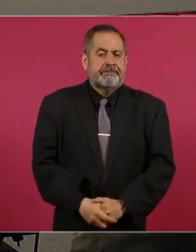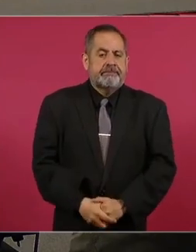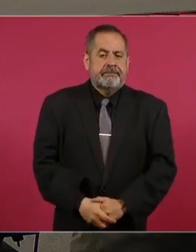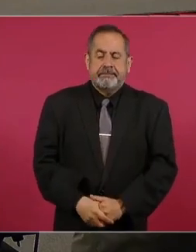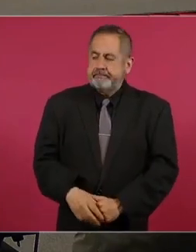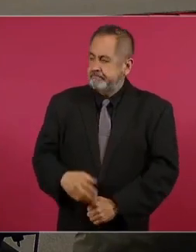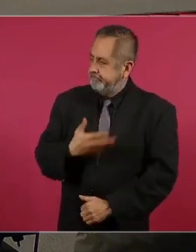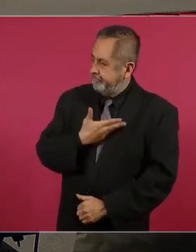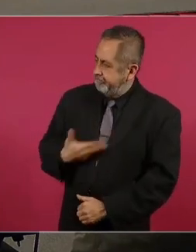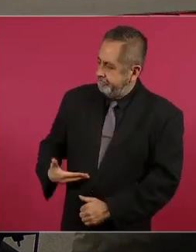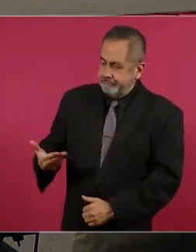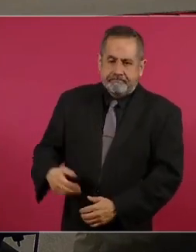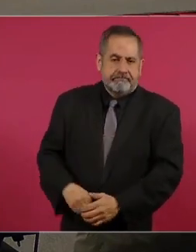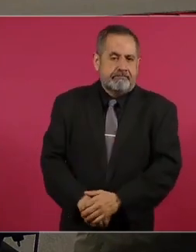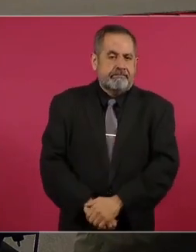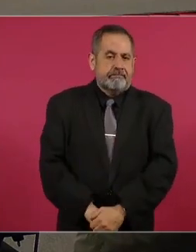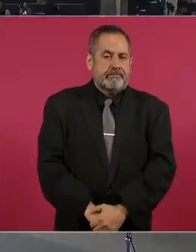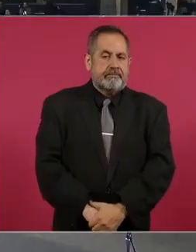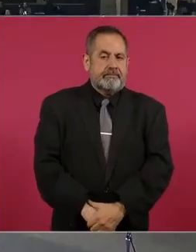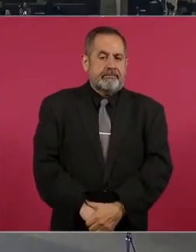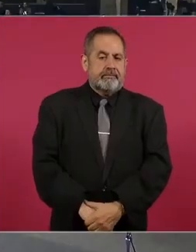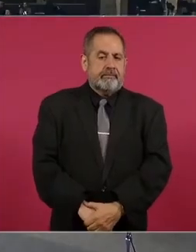Presidente.